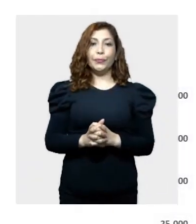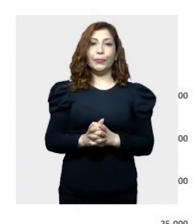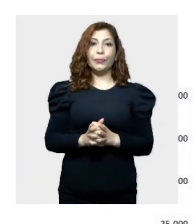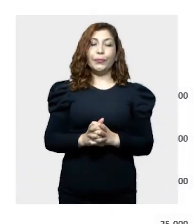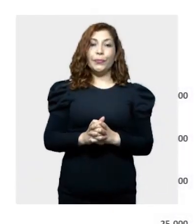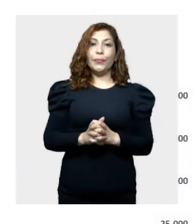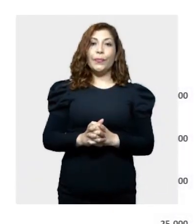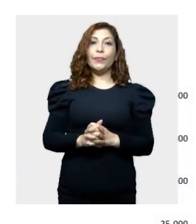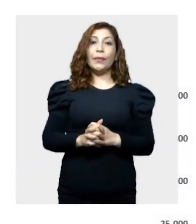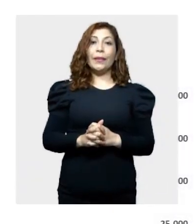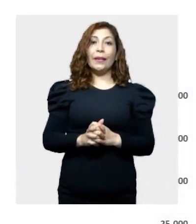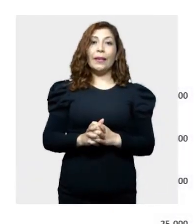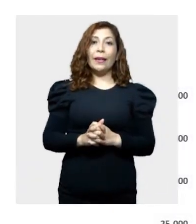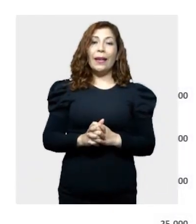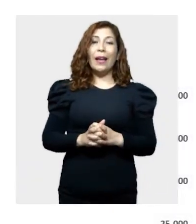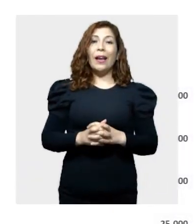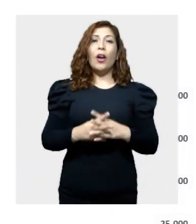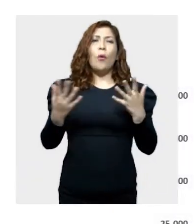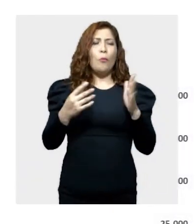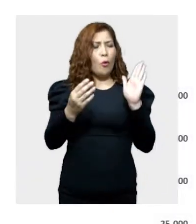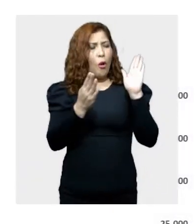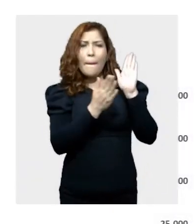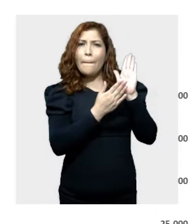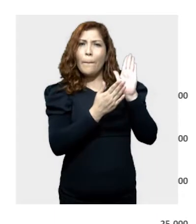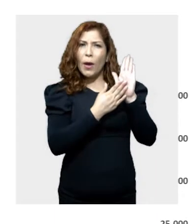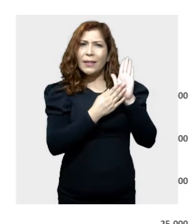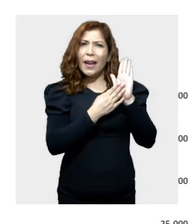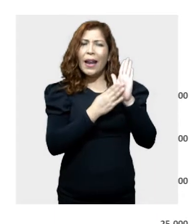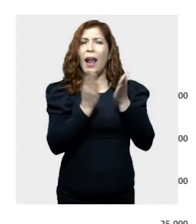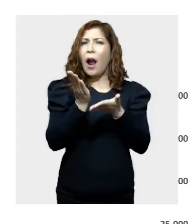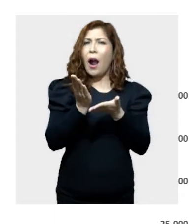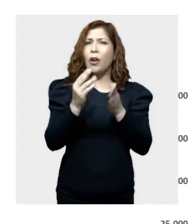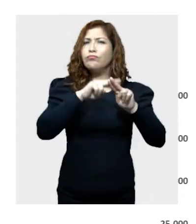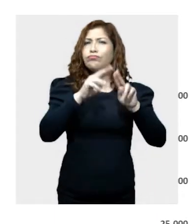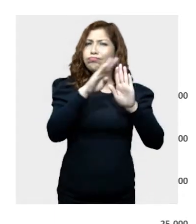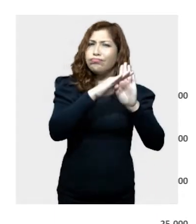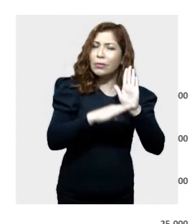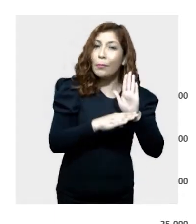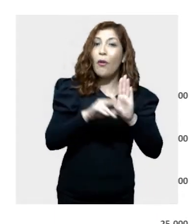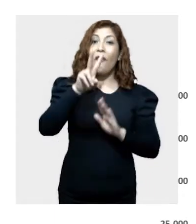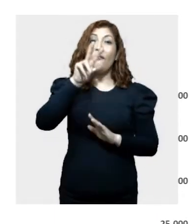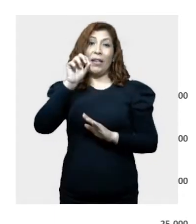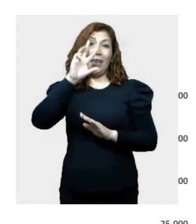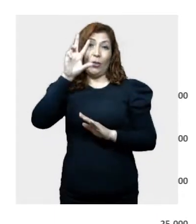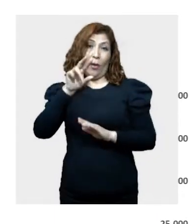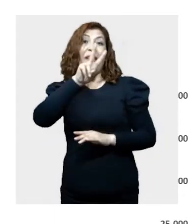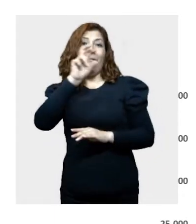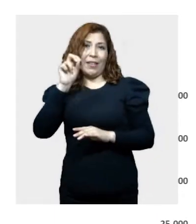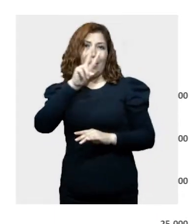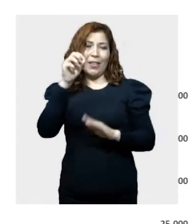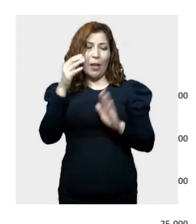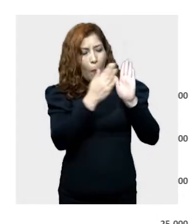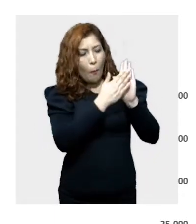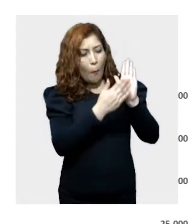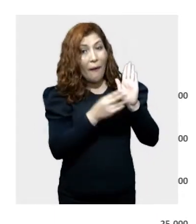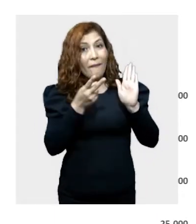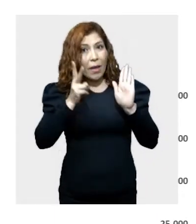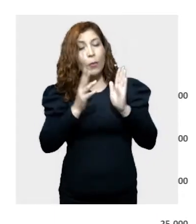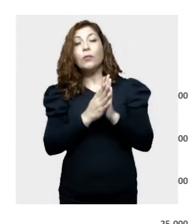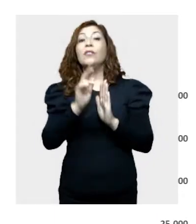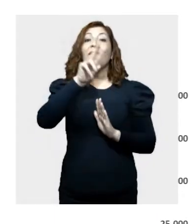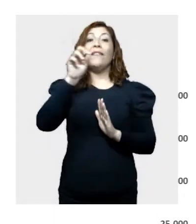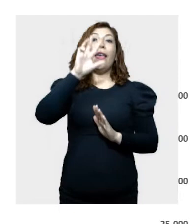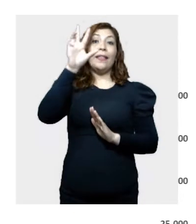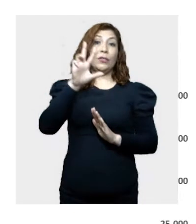impacto de estas medidas se visualiza en el comparativo 2019-2020. Así, en